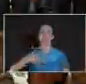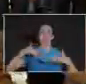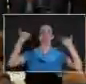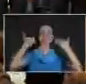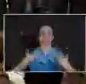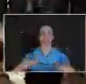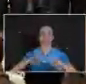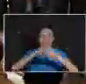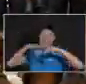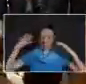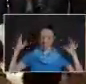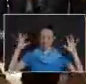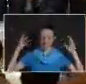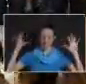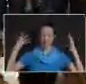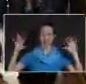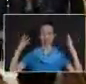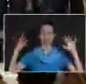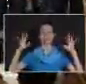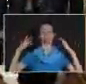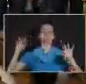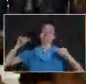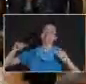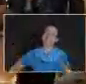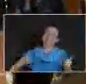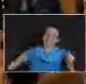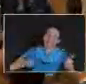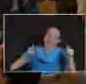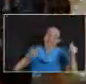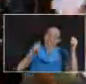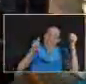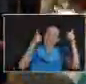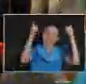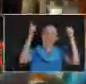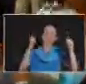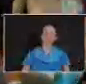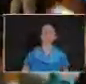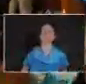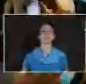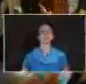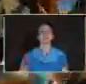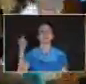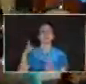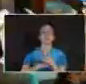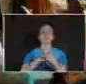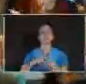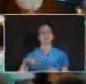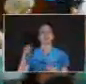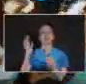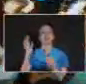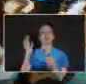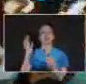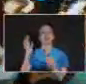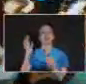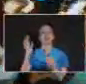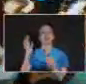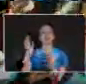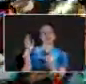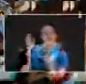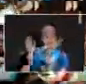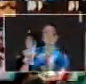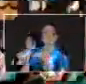me ha vestido de alegría por medio de su Espíritu Santo. Con